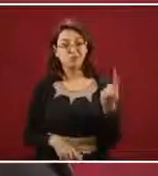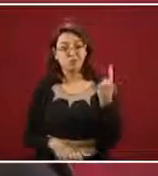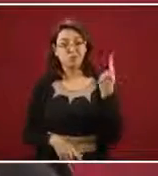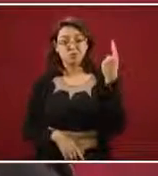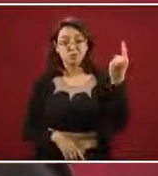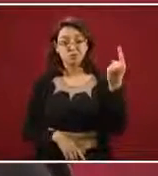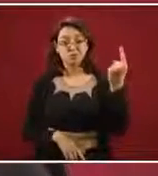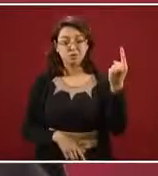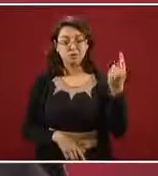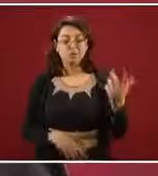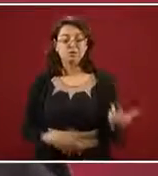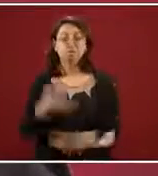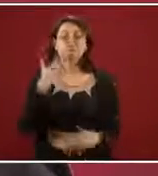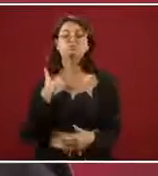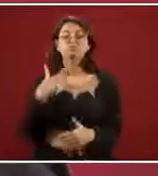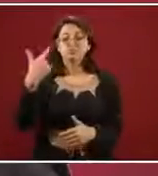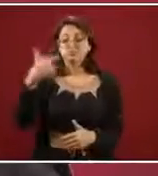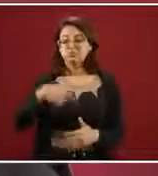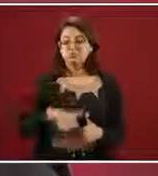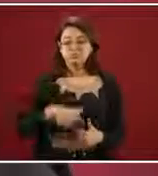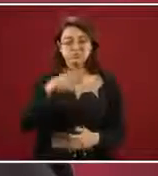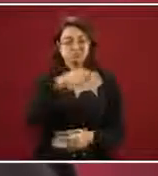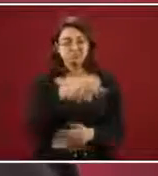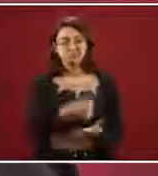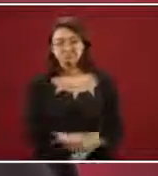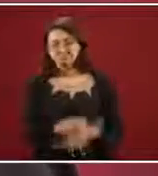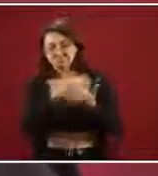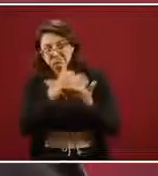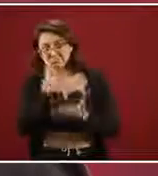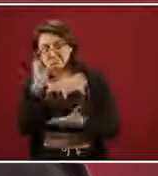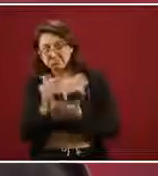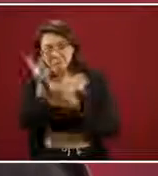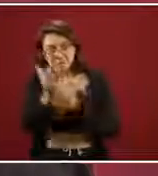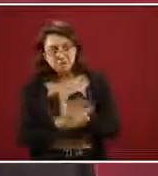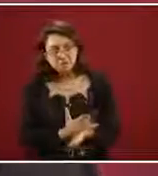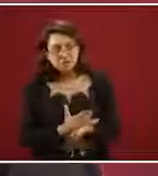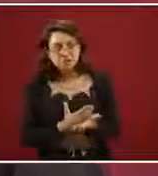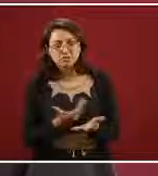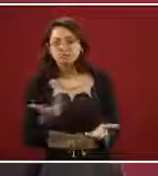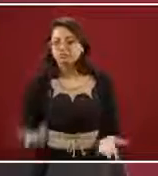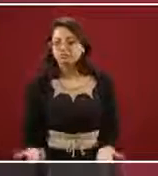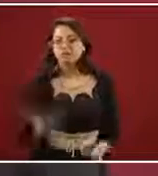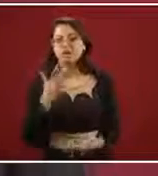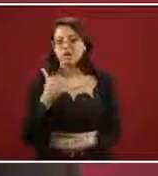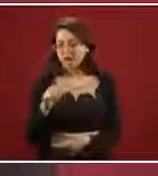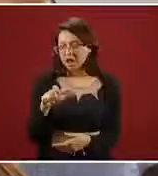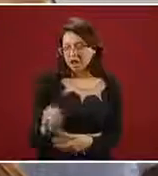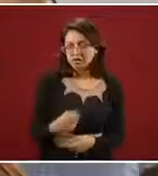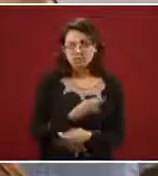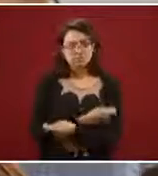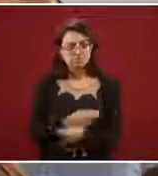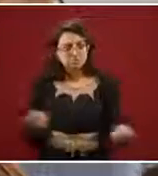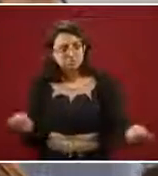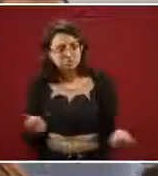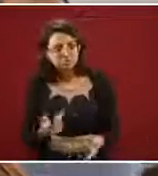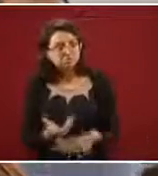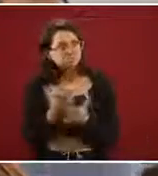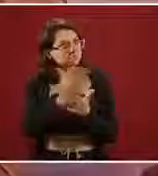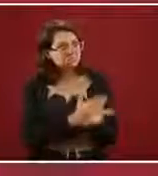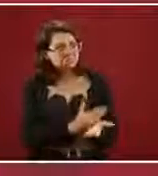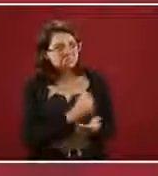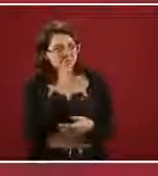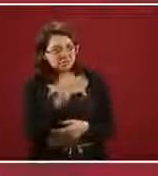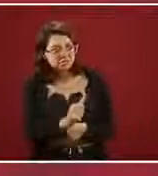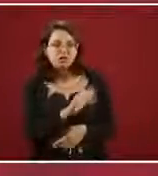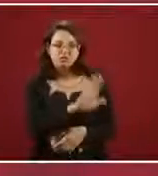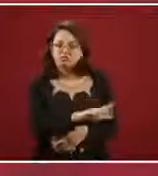la gasolinera, no ayuda, o el que distribuye el gas? Pues dar permisos a